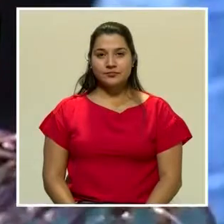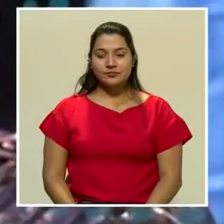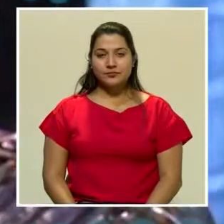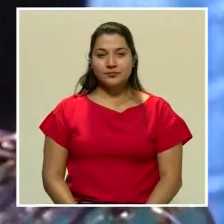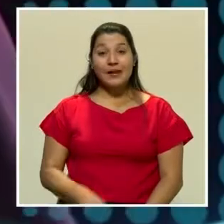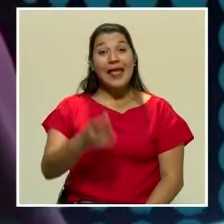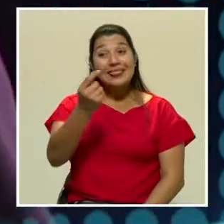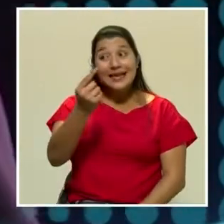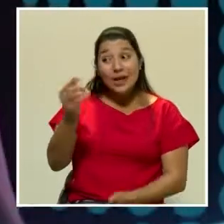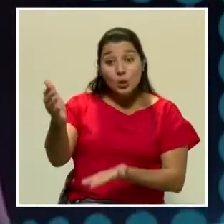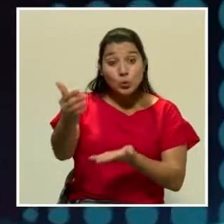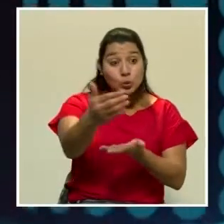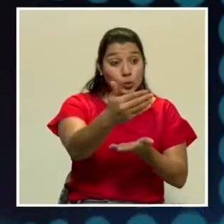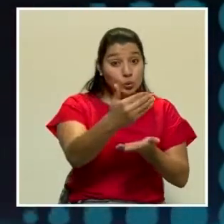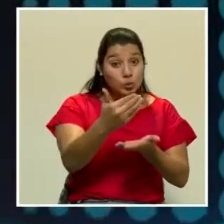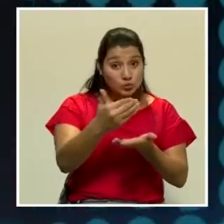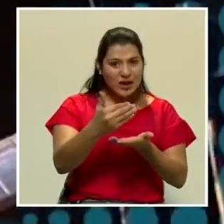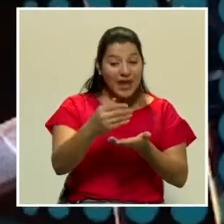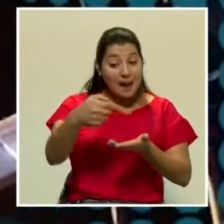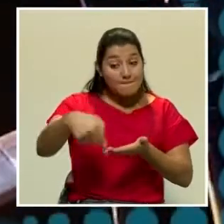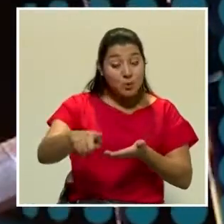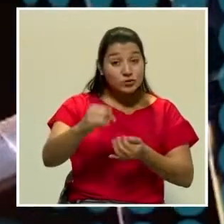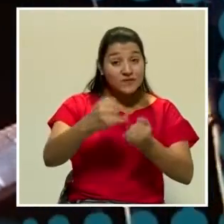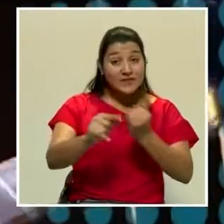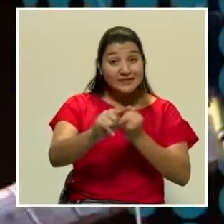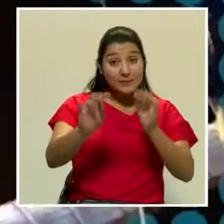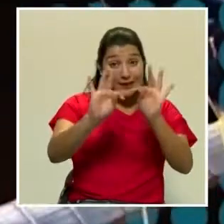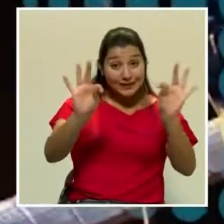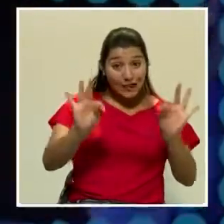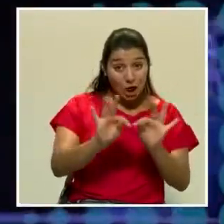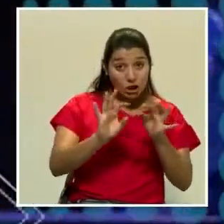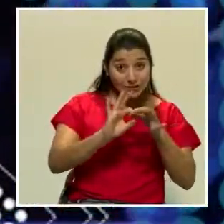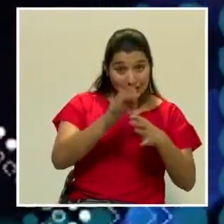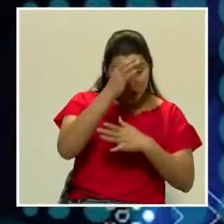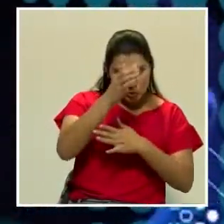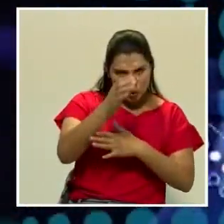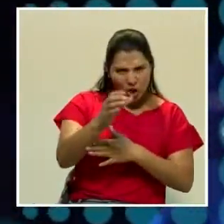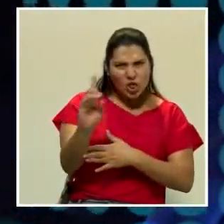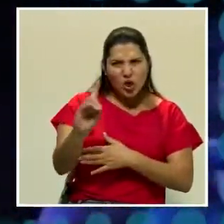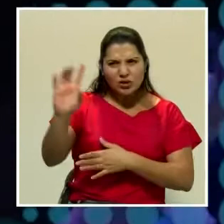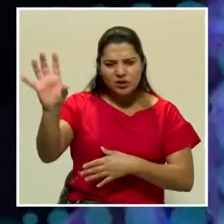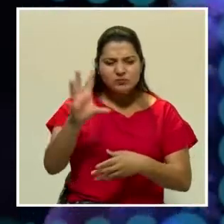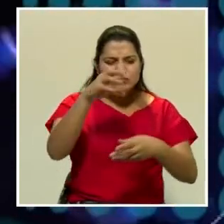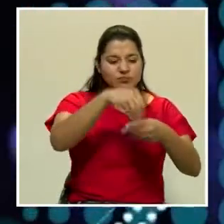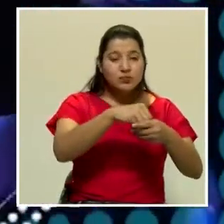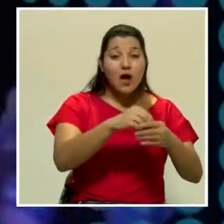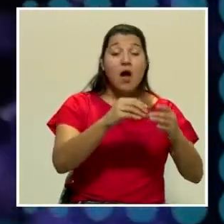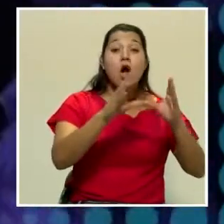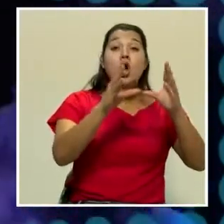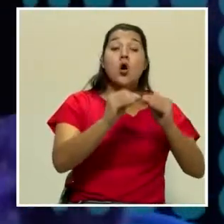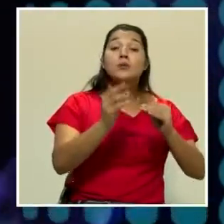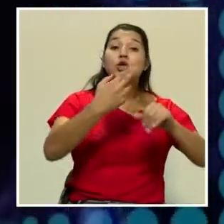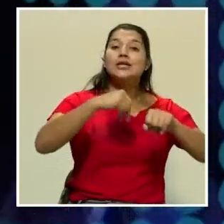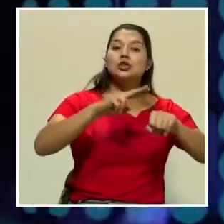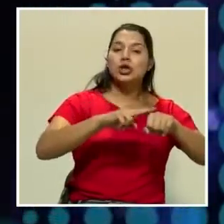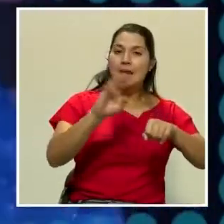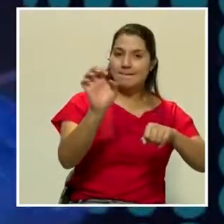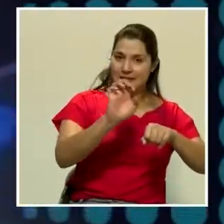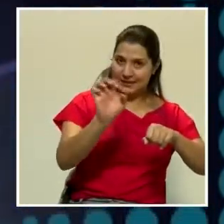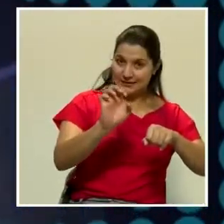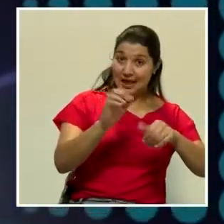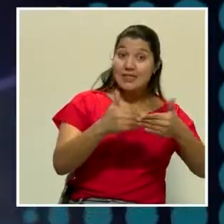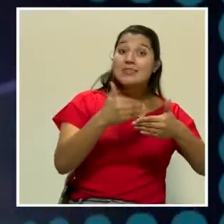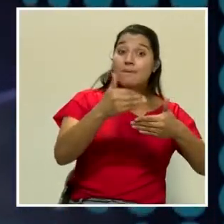El dinero recaudado este fin de semana en la Teletón por la Cultura entrará al Fondo Nacional de Emergencias de la Comisión Nacional de Emergencias